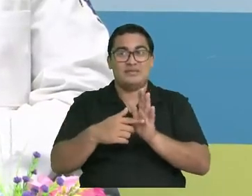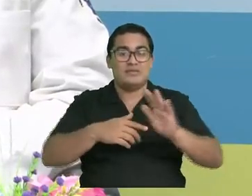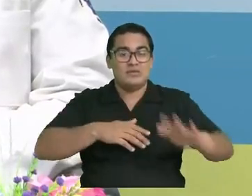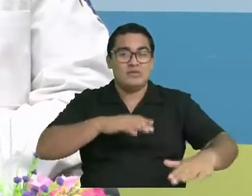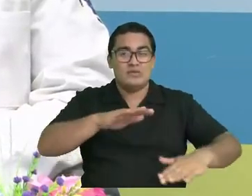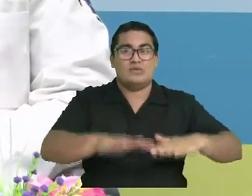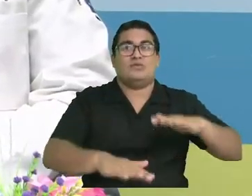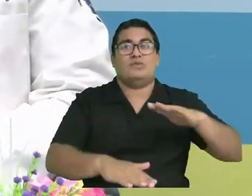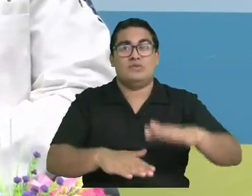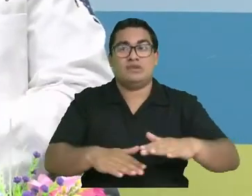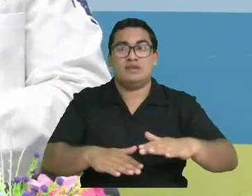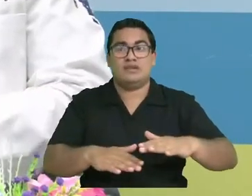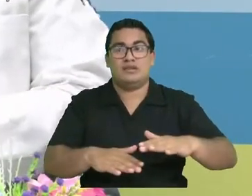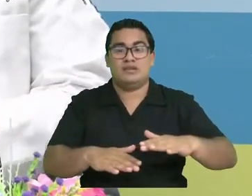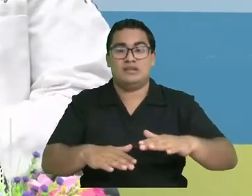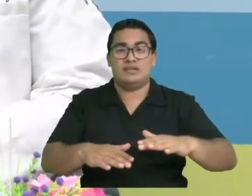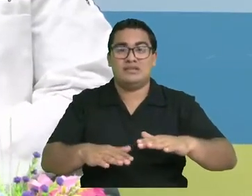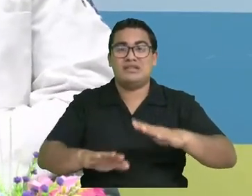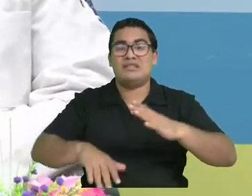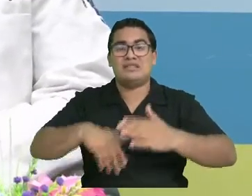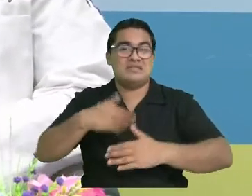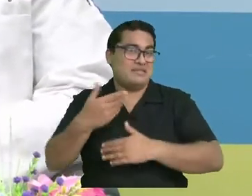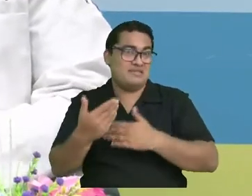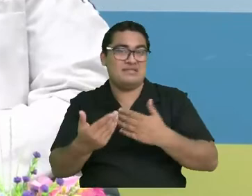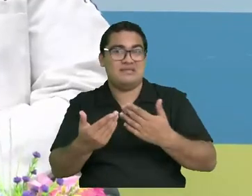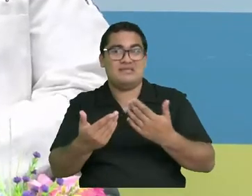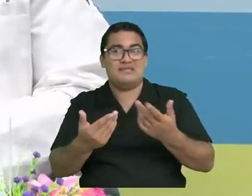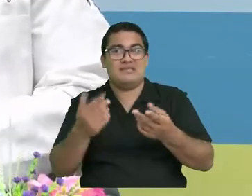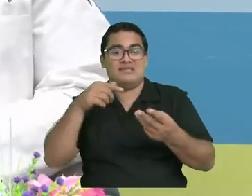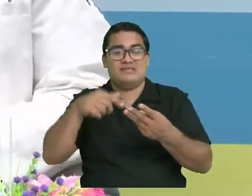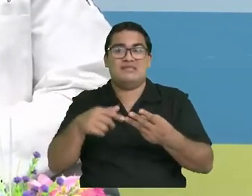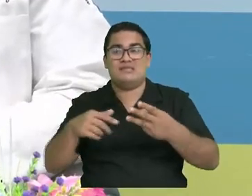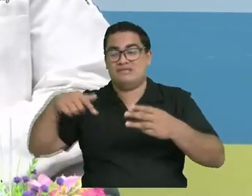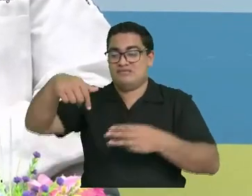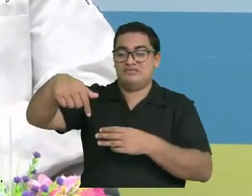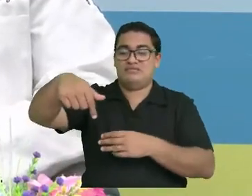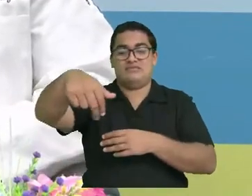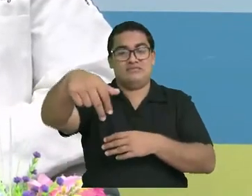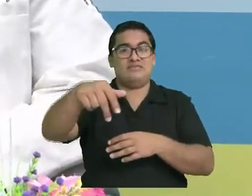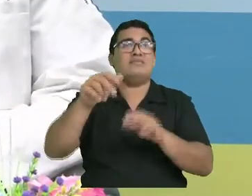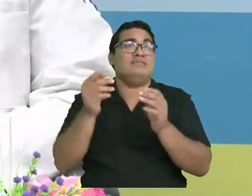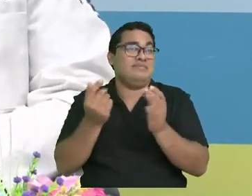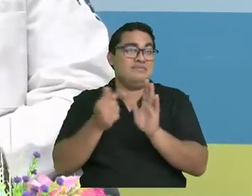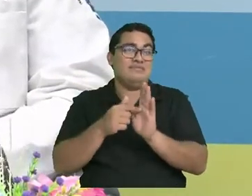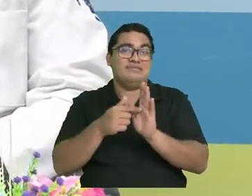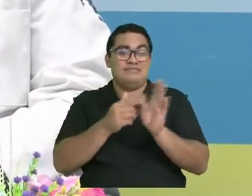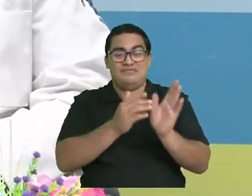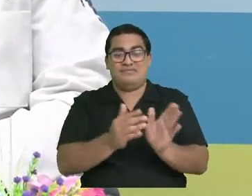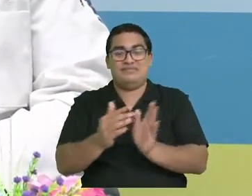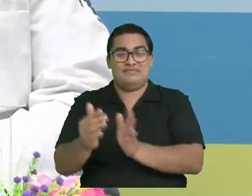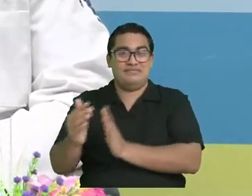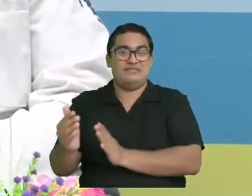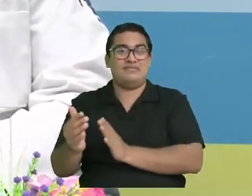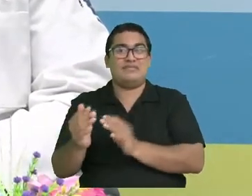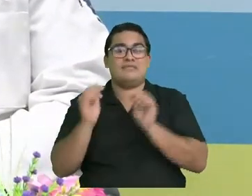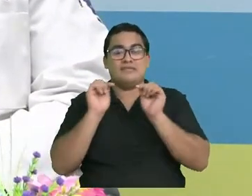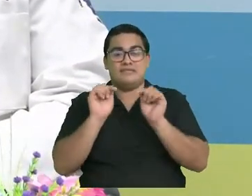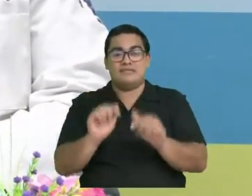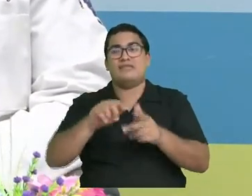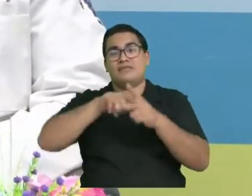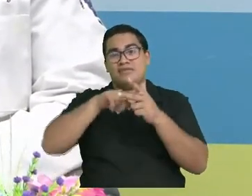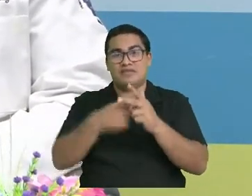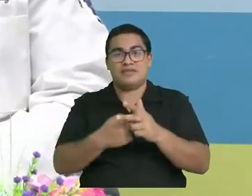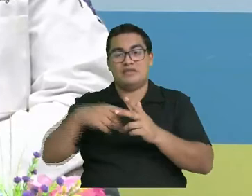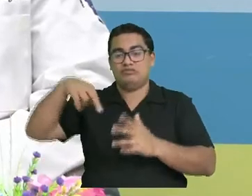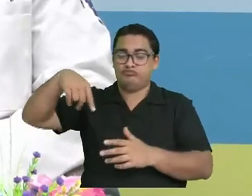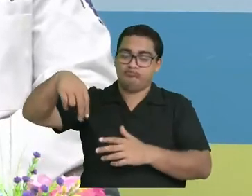nos volvemos cuadrípedos, gateamos, para después volvernos bípedos, o sea que caminamos, o sea, en dos pies. Es ahí donde empezamos a